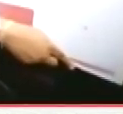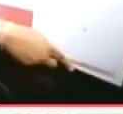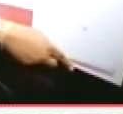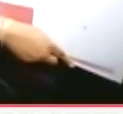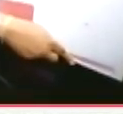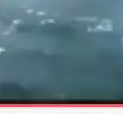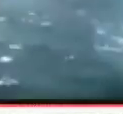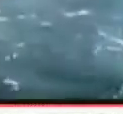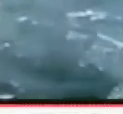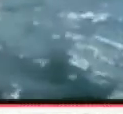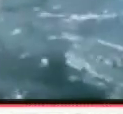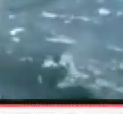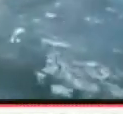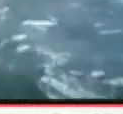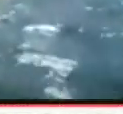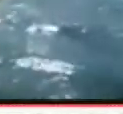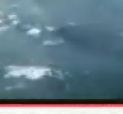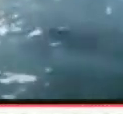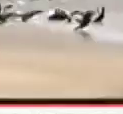Prosperidad.